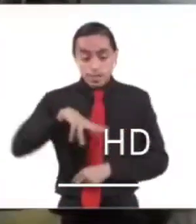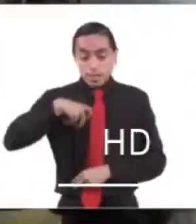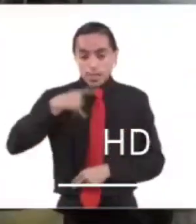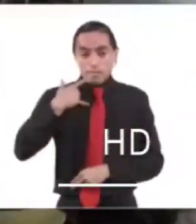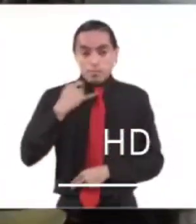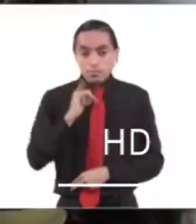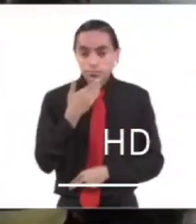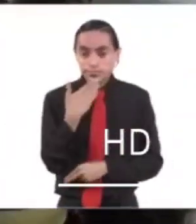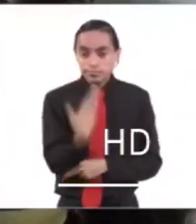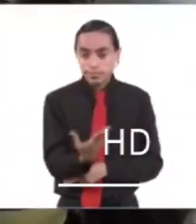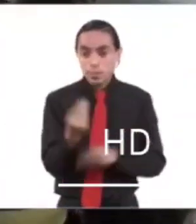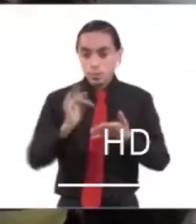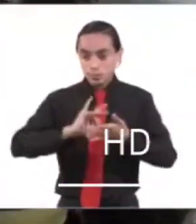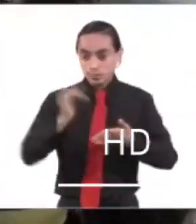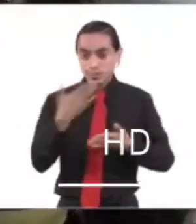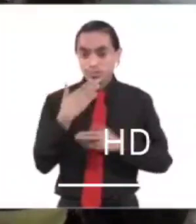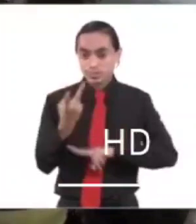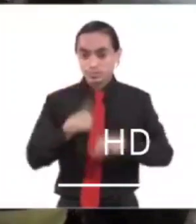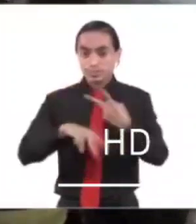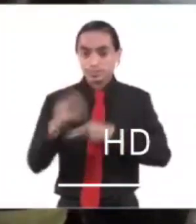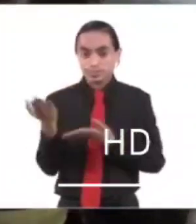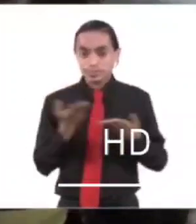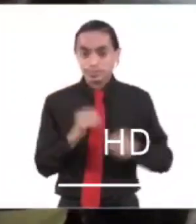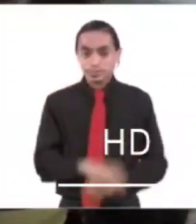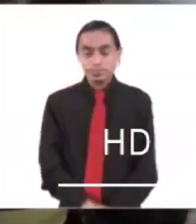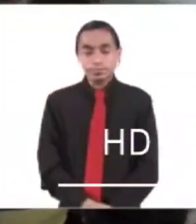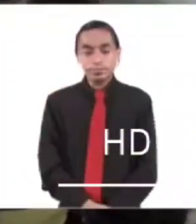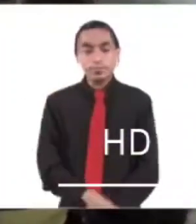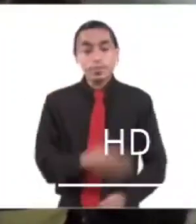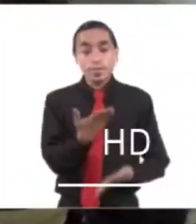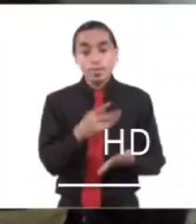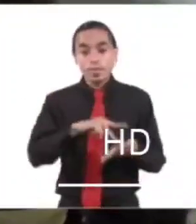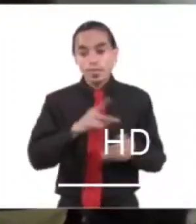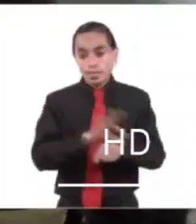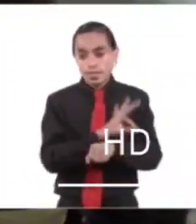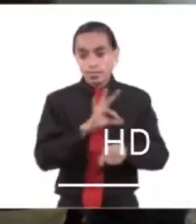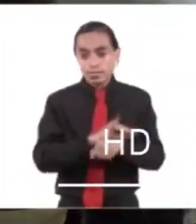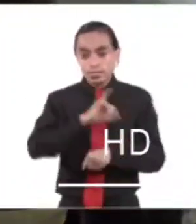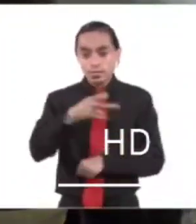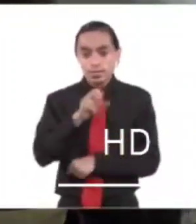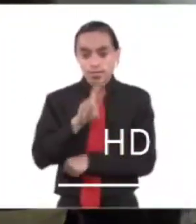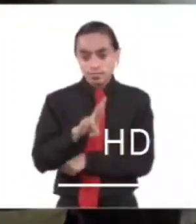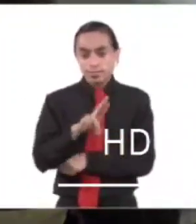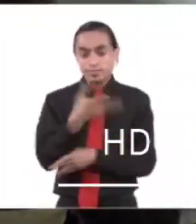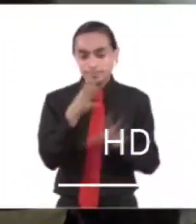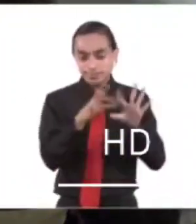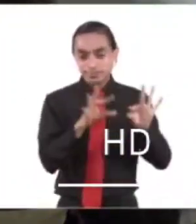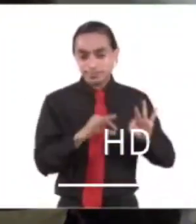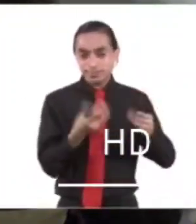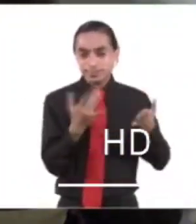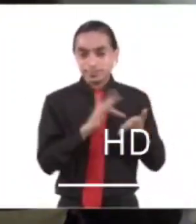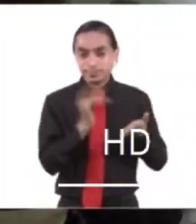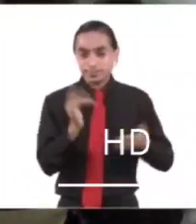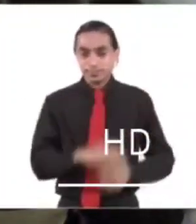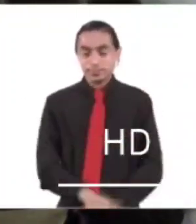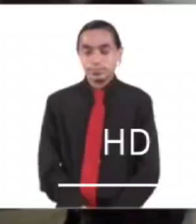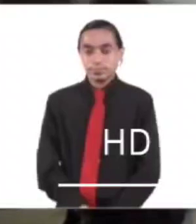crecer. Muchas gracias, bienvenidas. Las palabras de bienvenida del arquitecto Javier Ariel Hidalgo Ponce.